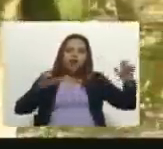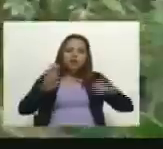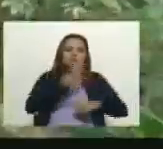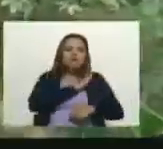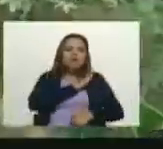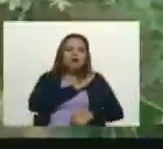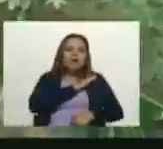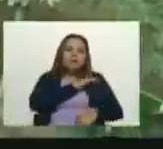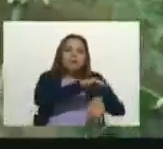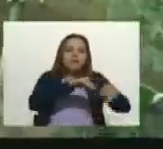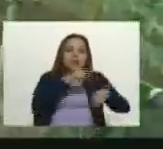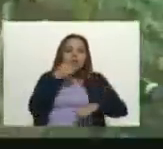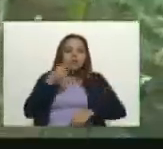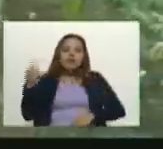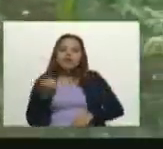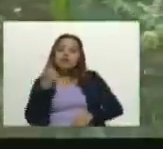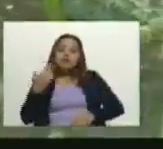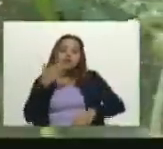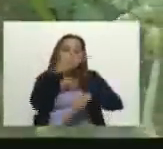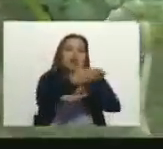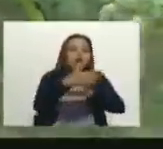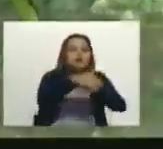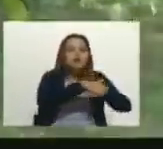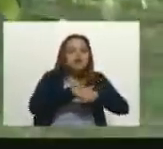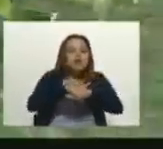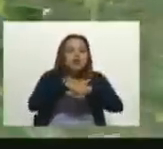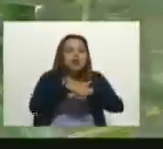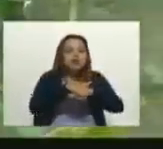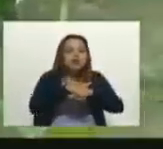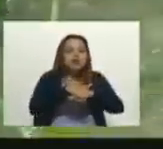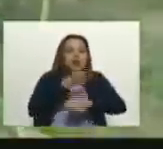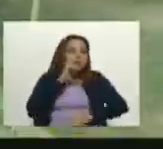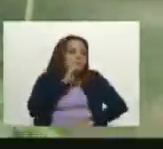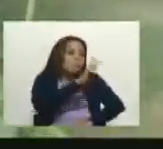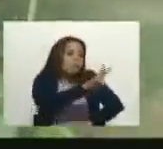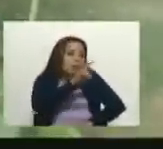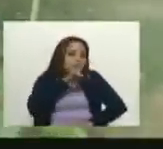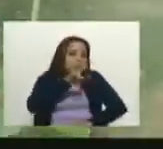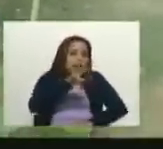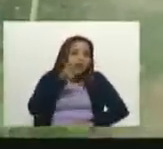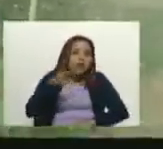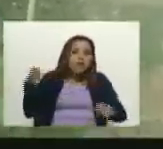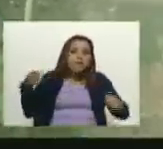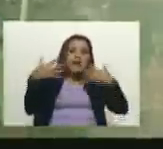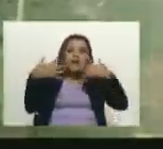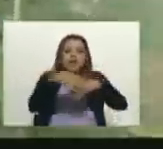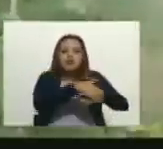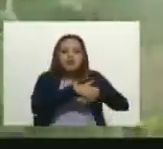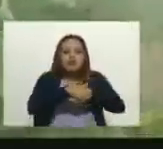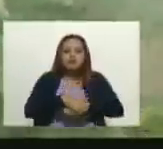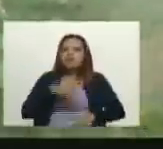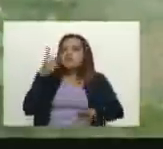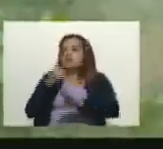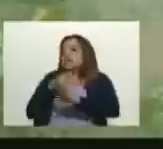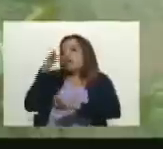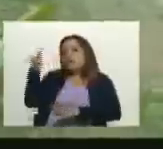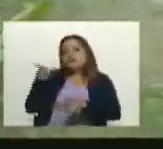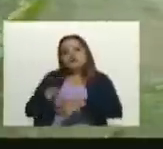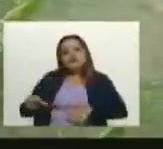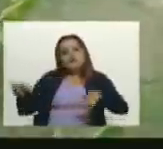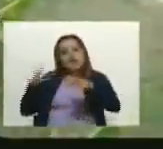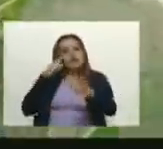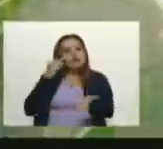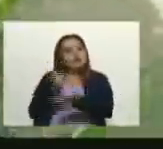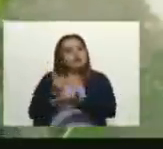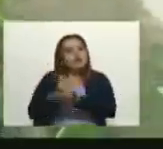ministro, que dijo que solamente yendo allá vio lo que era que estábamos desarrollando, que era la malla de Trujillo. Oye, tenemos que ir para allá, ¿vale?